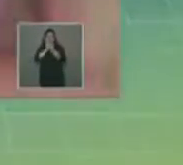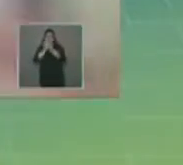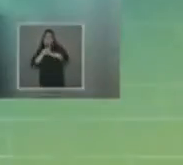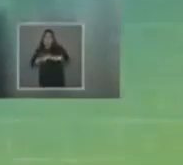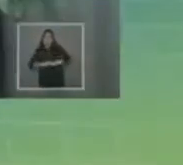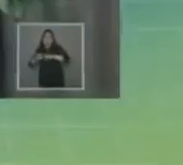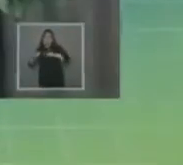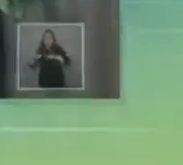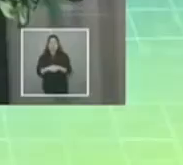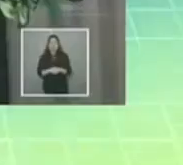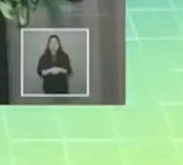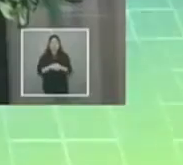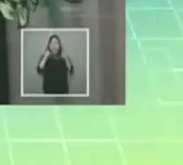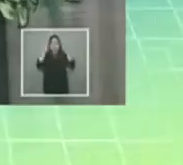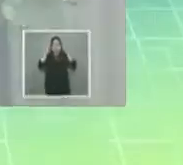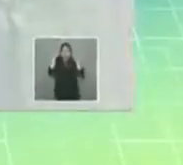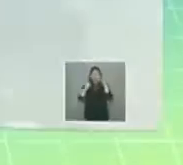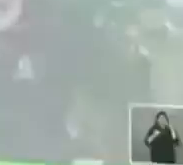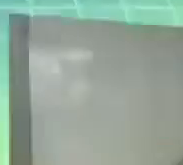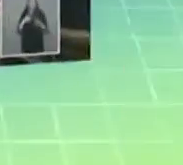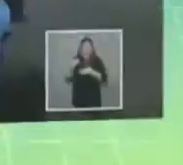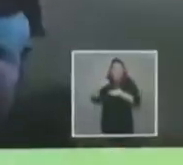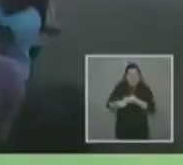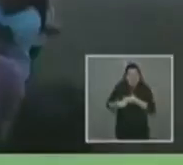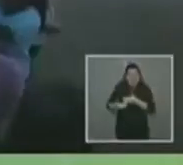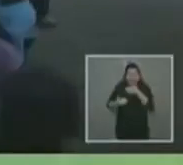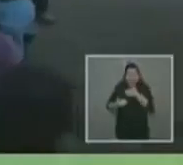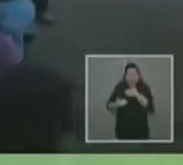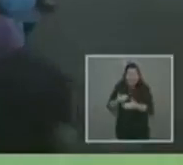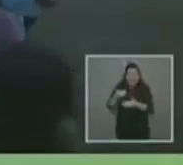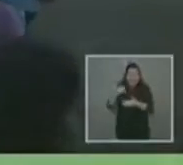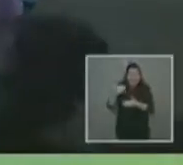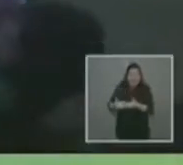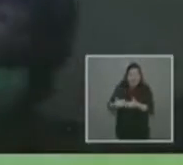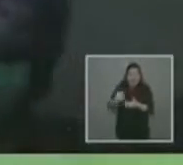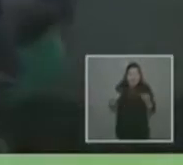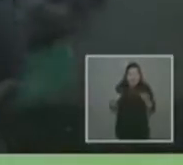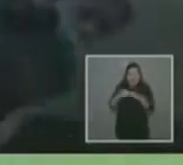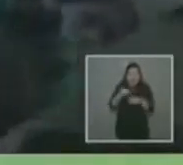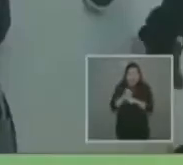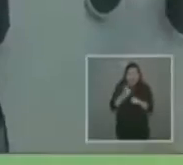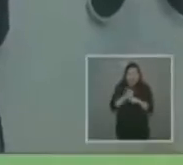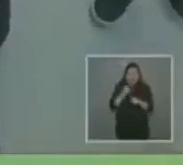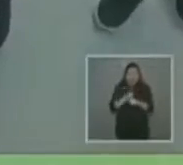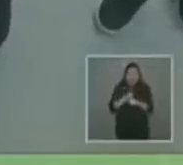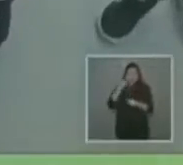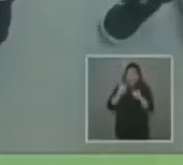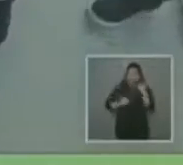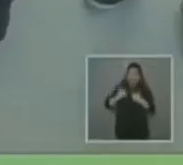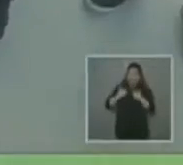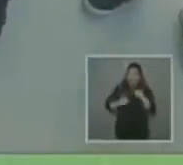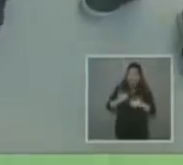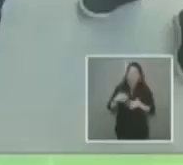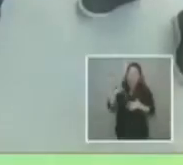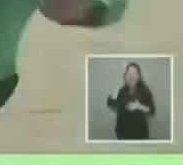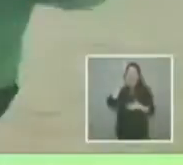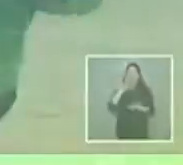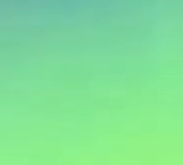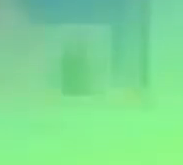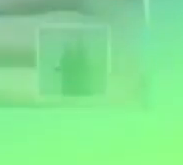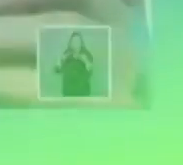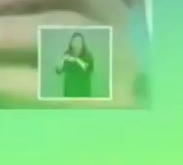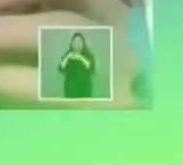agua en comparación al papel extraído de la celulosa virgen. Entonces, toda esta ganancia, todo este